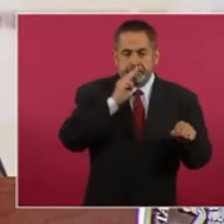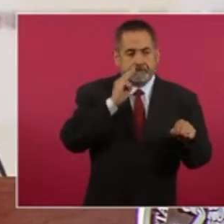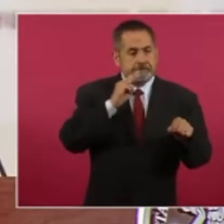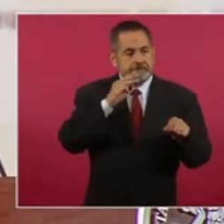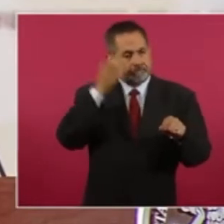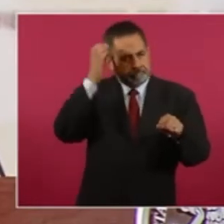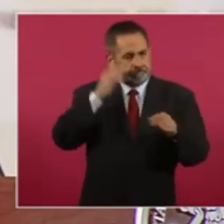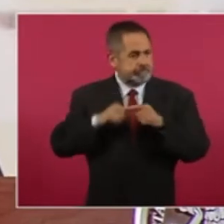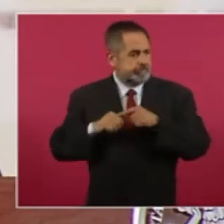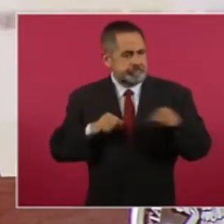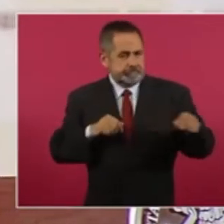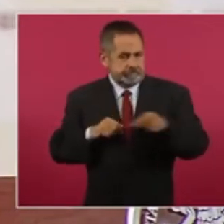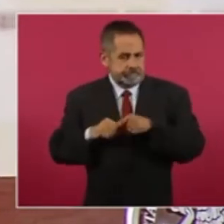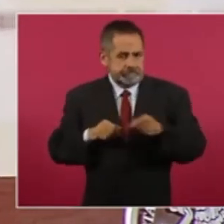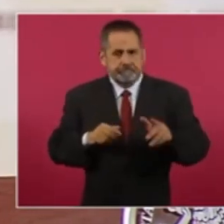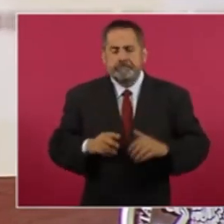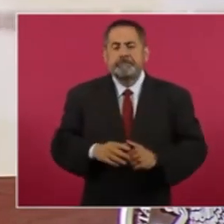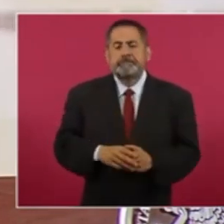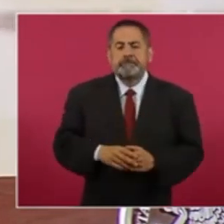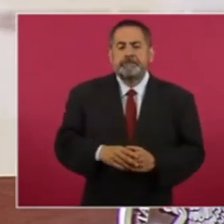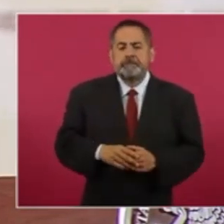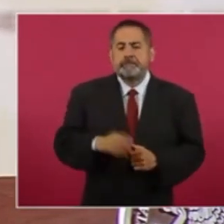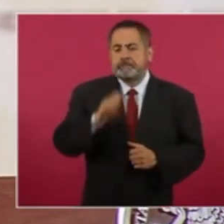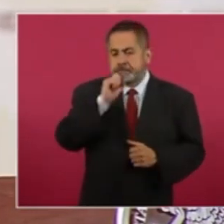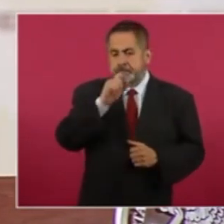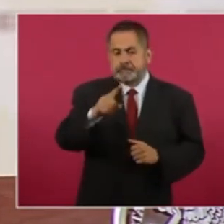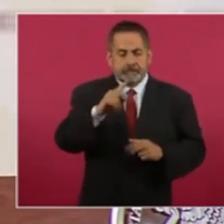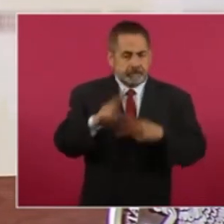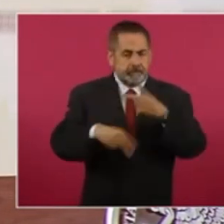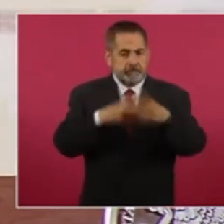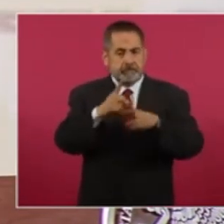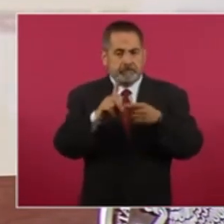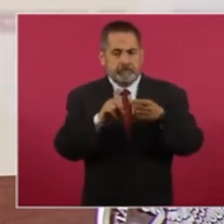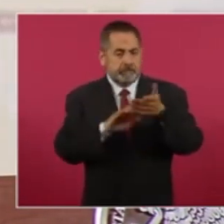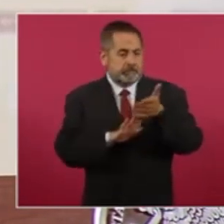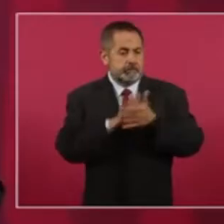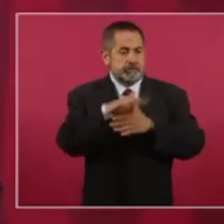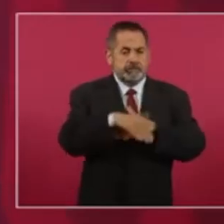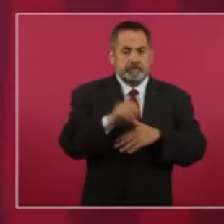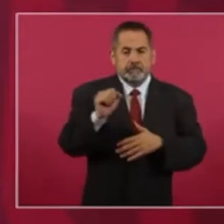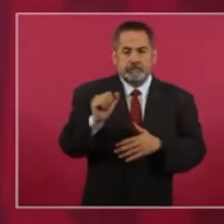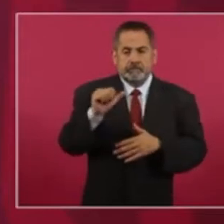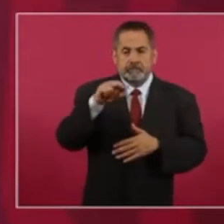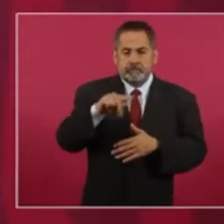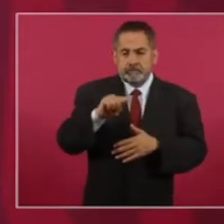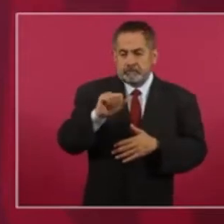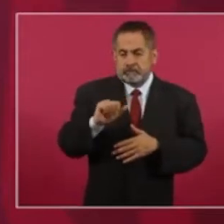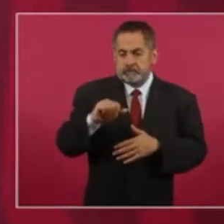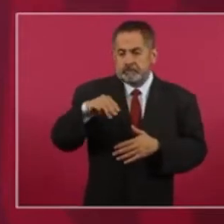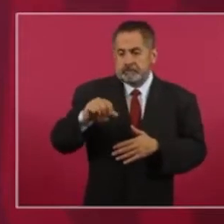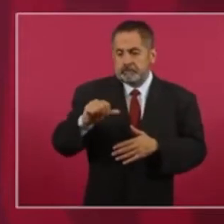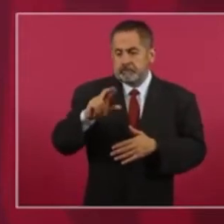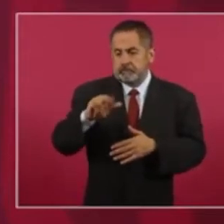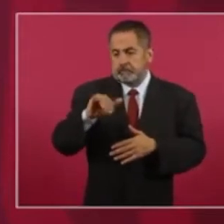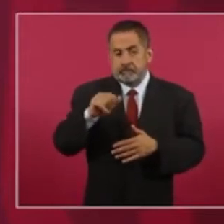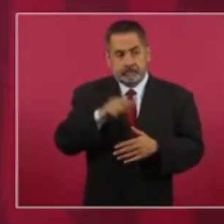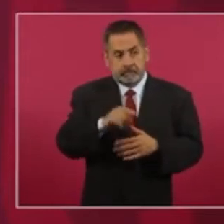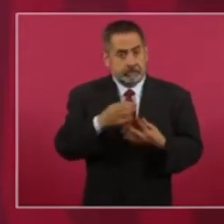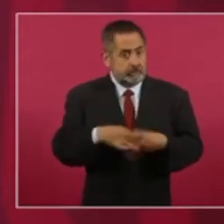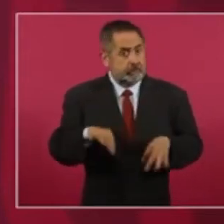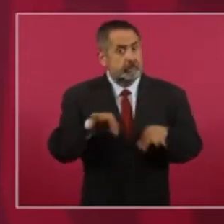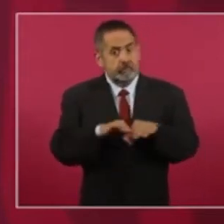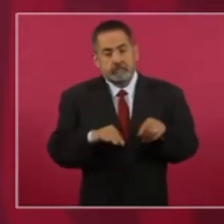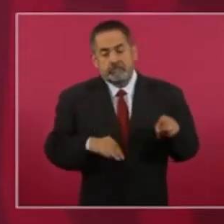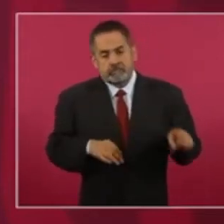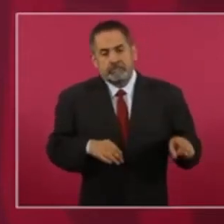Culiacán. También vamos a ir a la presa Santa María, porque es una obra muy importante